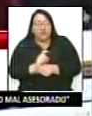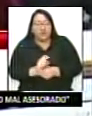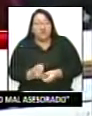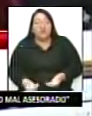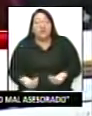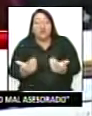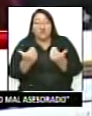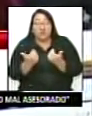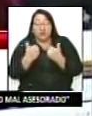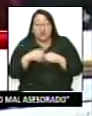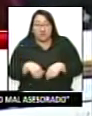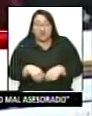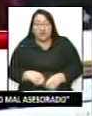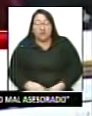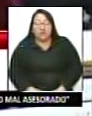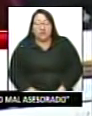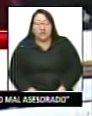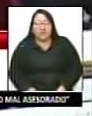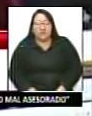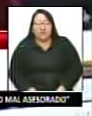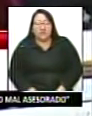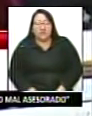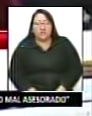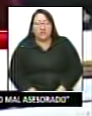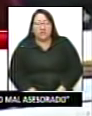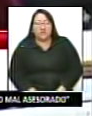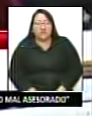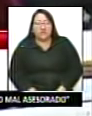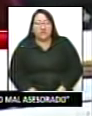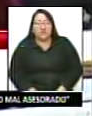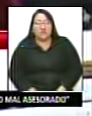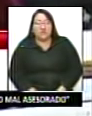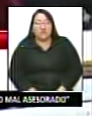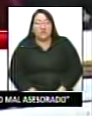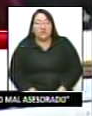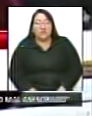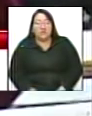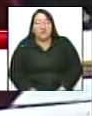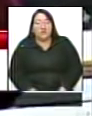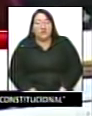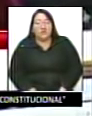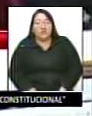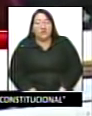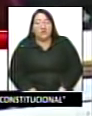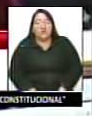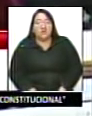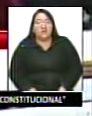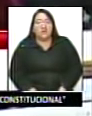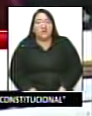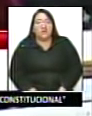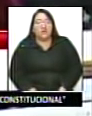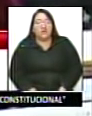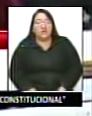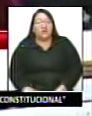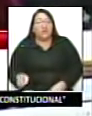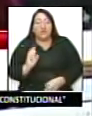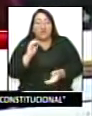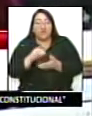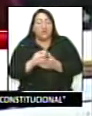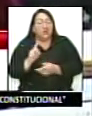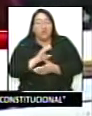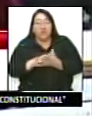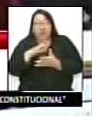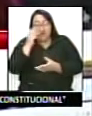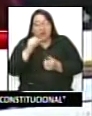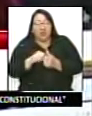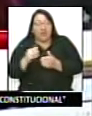ahí, para no estar a estas alturas queriendo revertir todo lo que hemos dejado y no hemos aprendido en